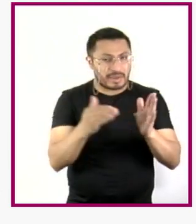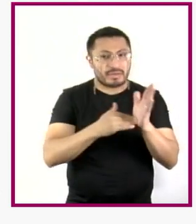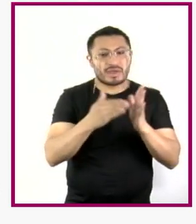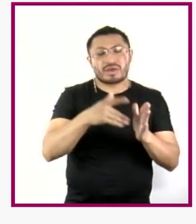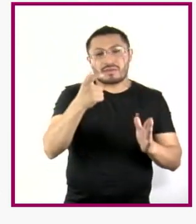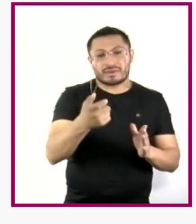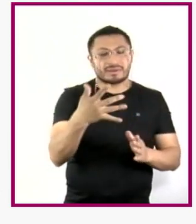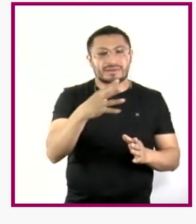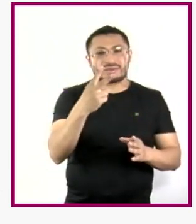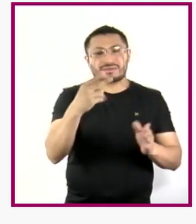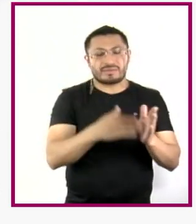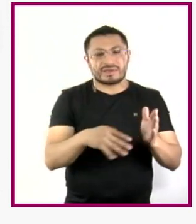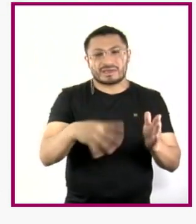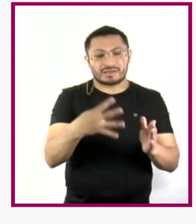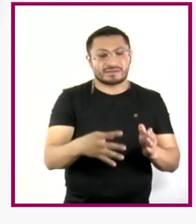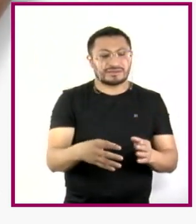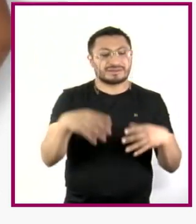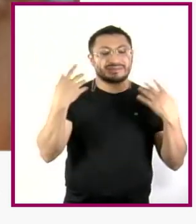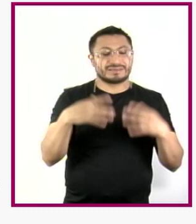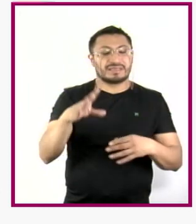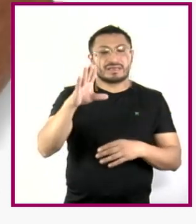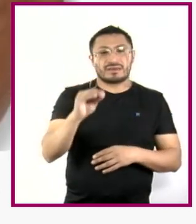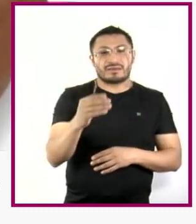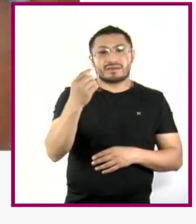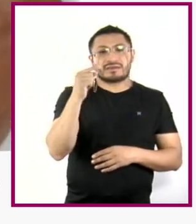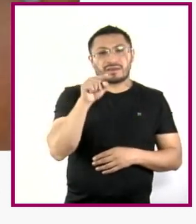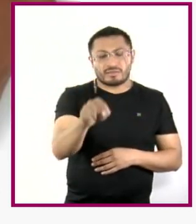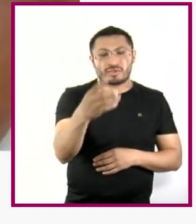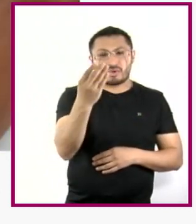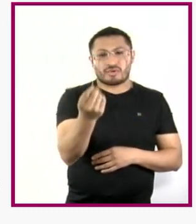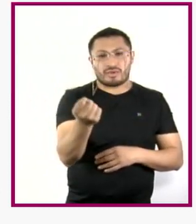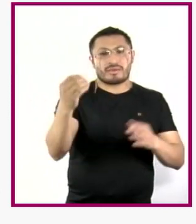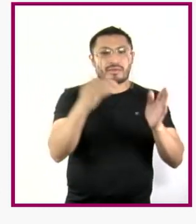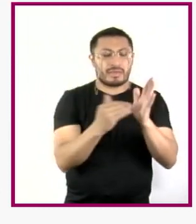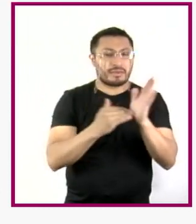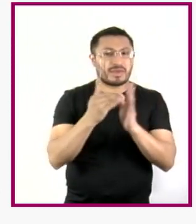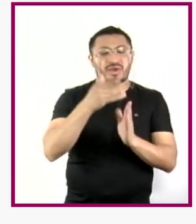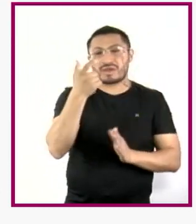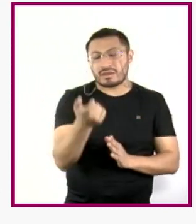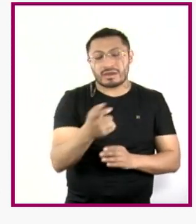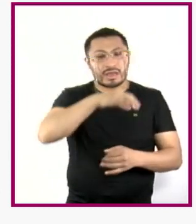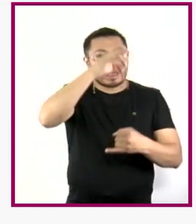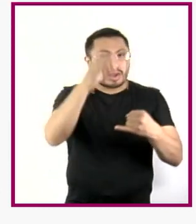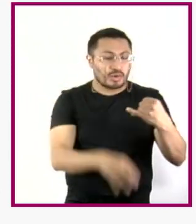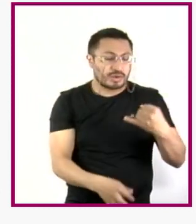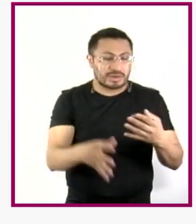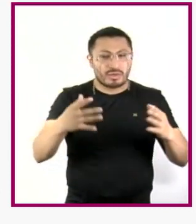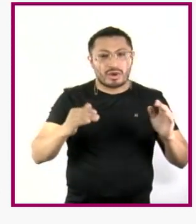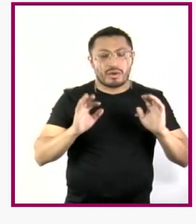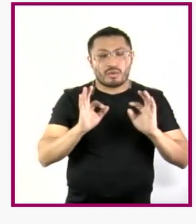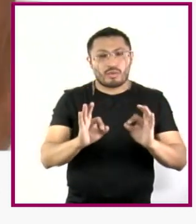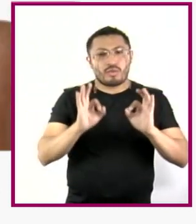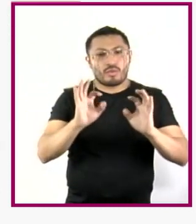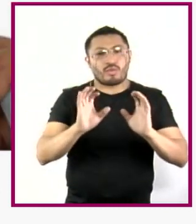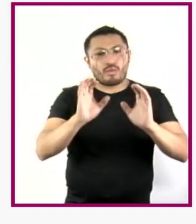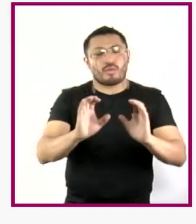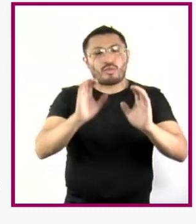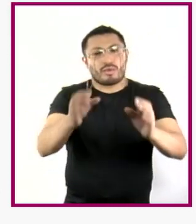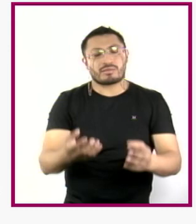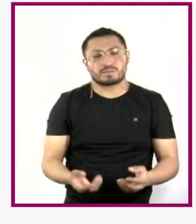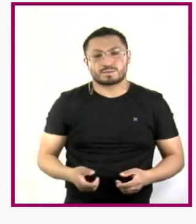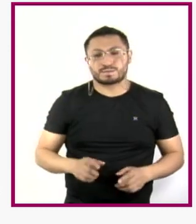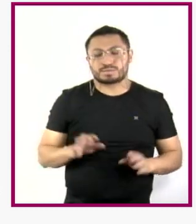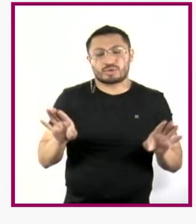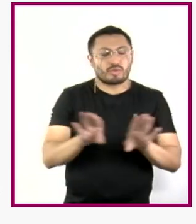de 90.9 mil millones de pesos. Finalmente, la prevención registró un crecimiento importante en el gasto